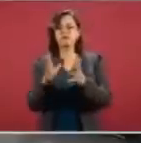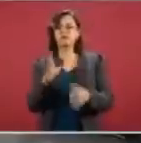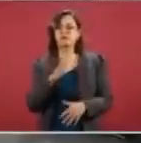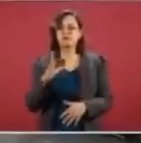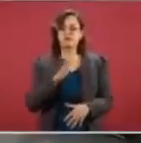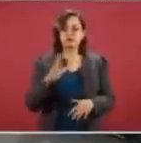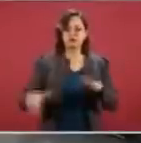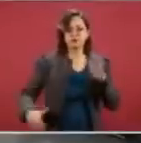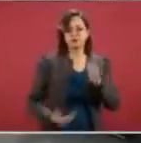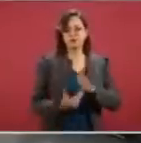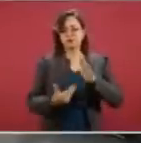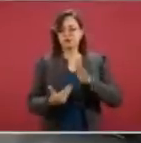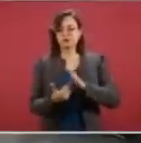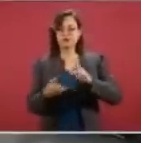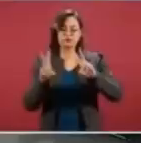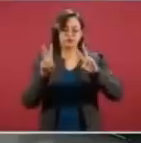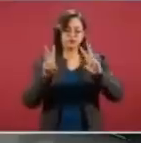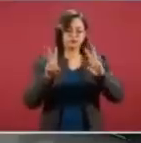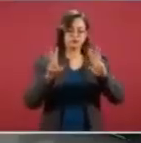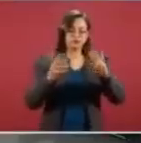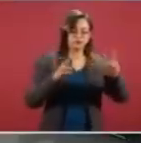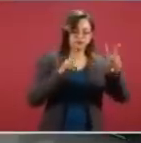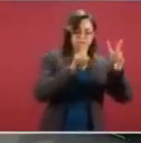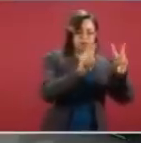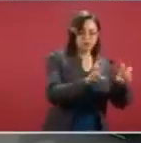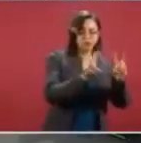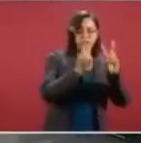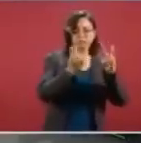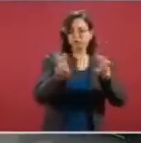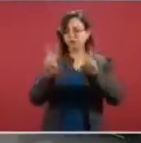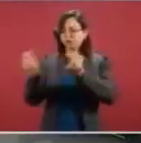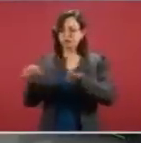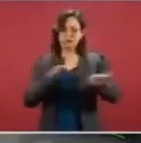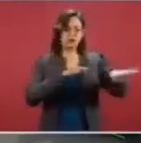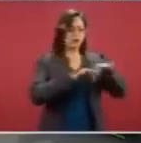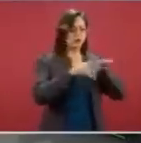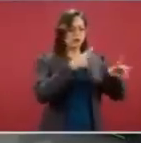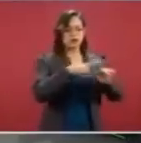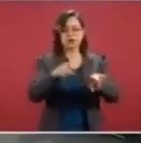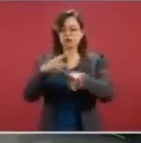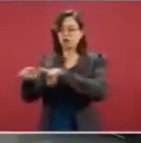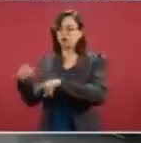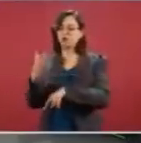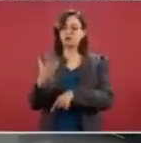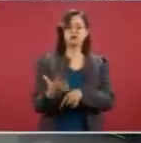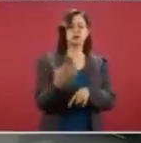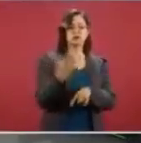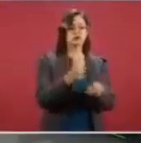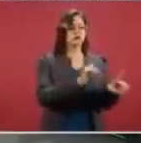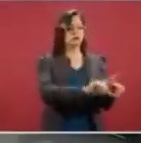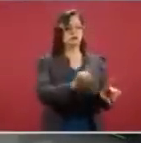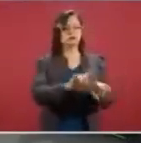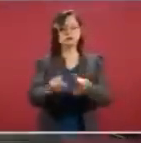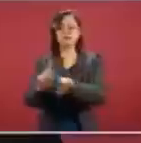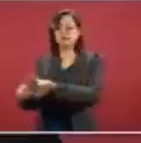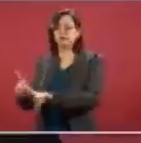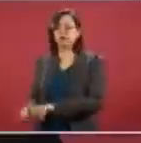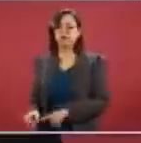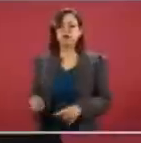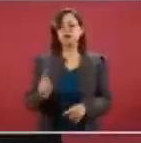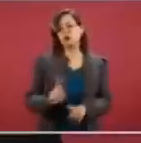trabajo. Tenemos casi 45 mesas con diferentes sectores. El objetivo es quitar todas las trabas que